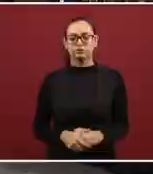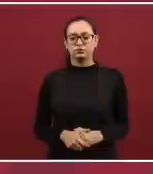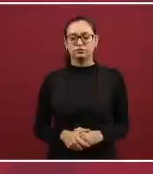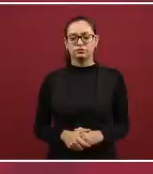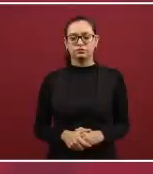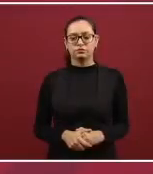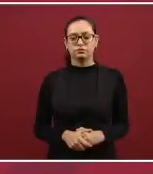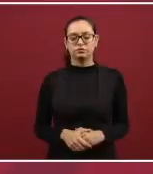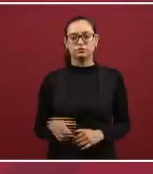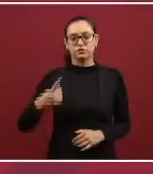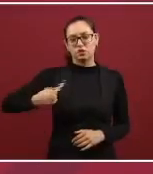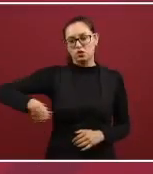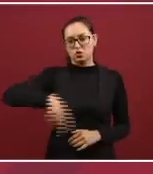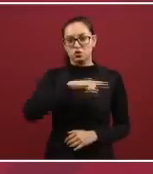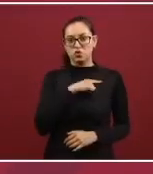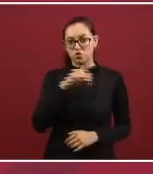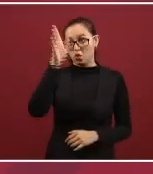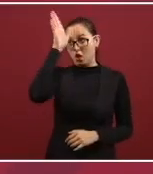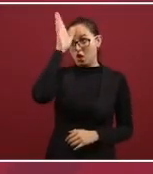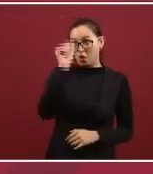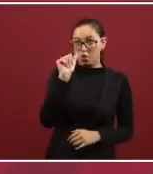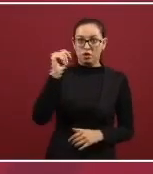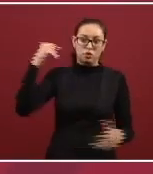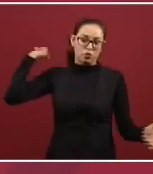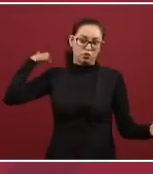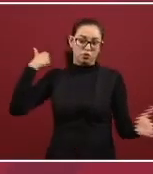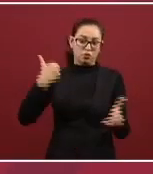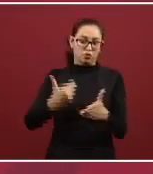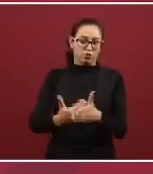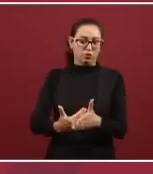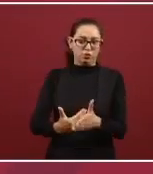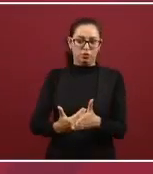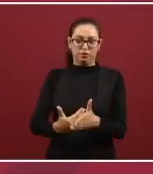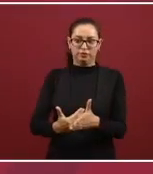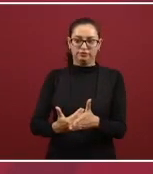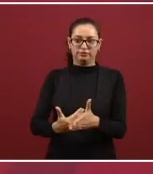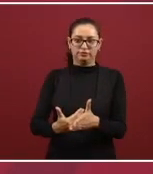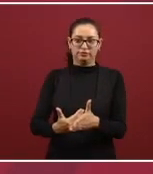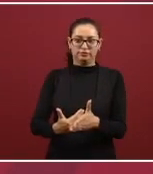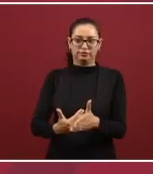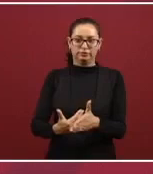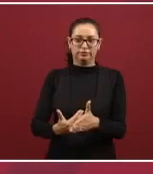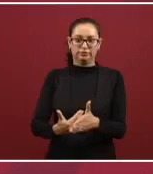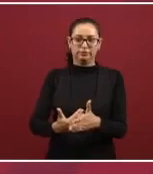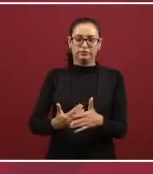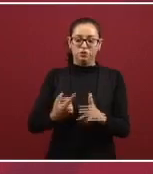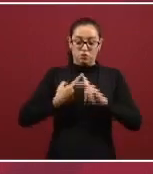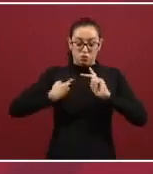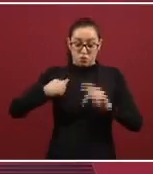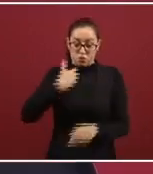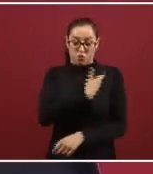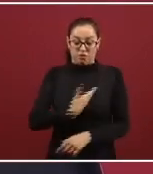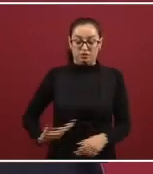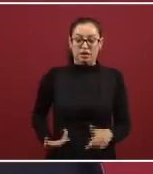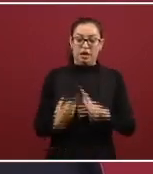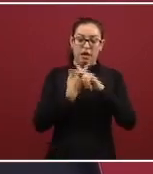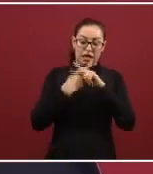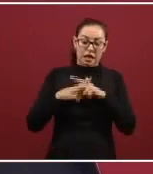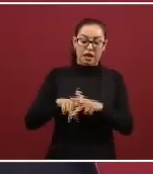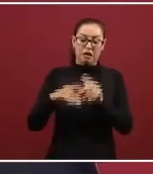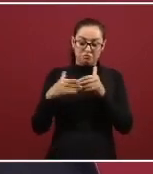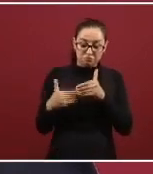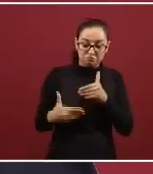que tenemos desde hace ya algún tiempo, es más, lo dije desde el inicio, es que no